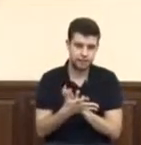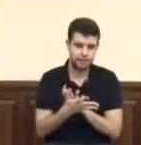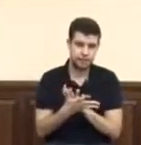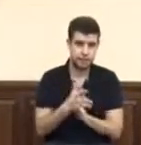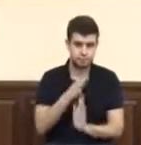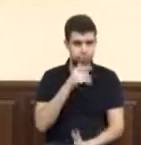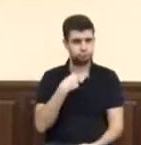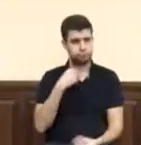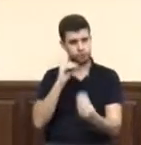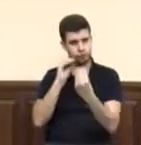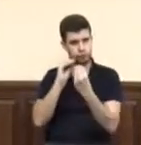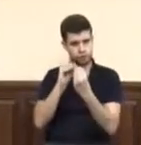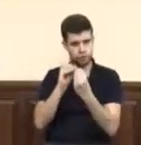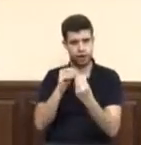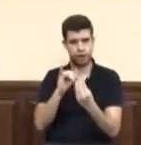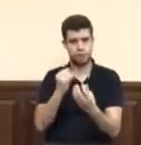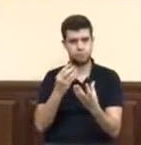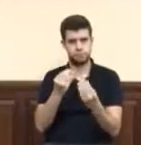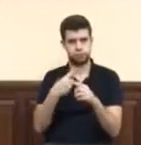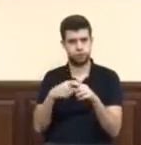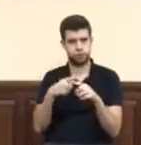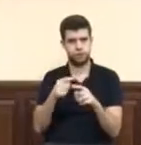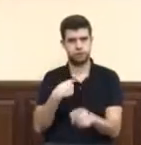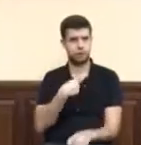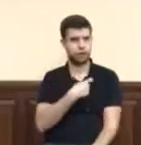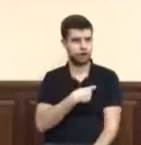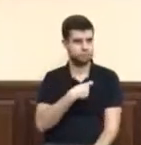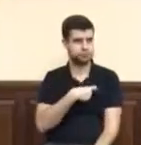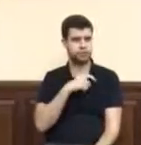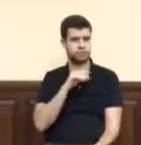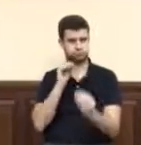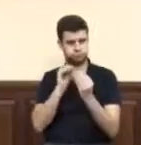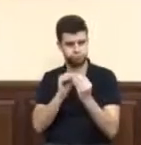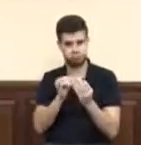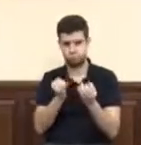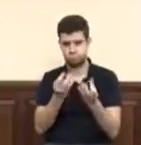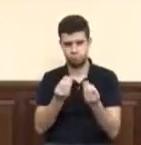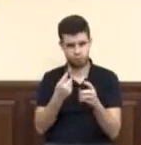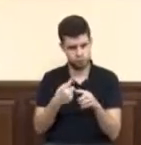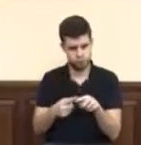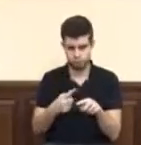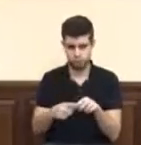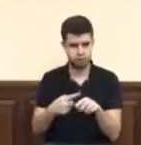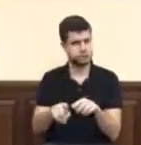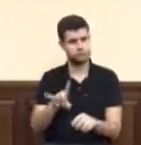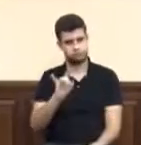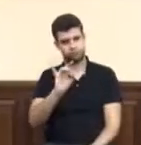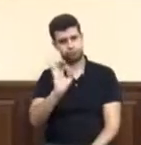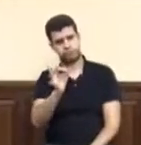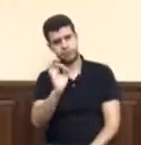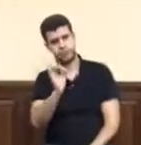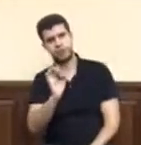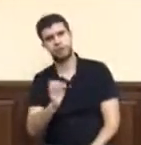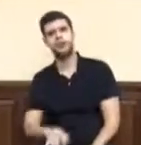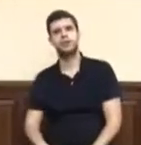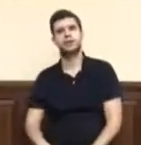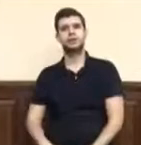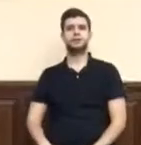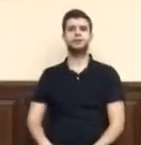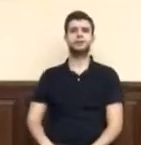con usted en un montón de comisiones, de reuniones, de mesas, de trabajo, de lo que